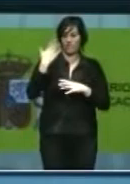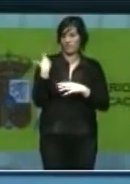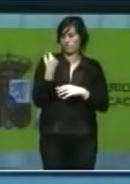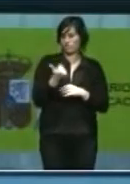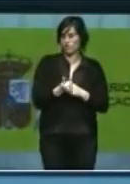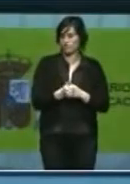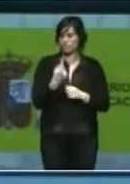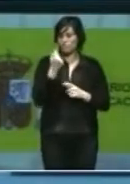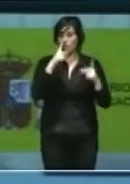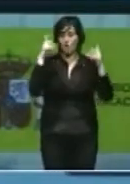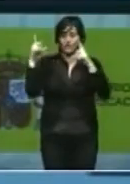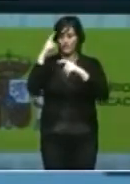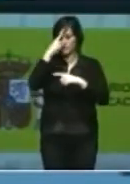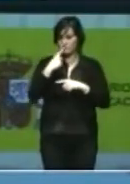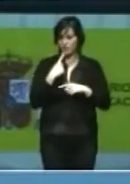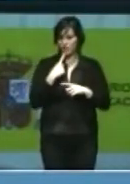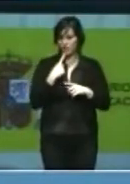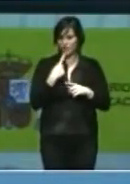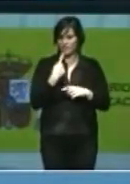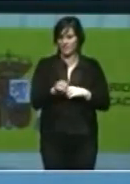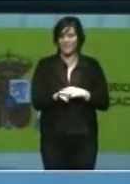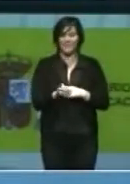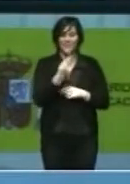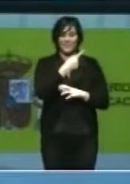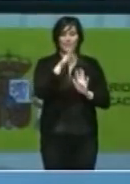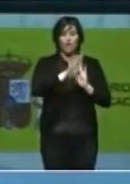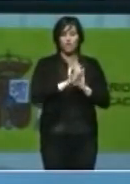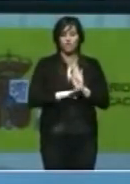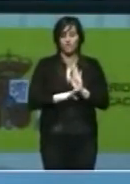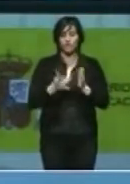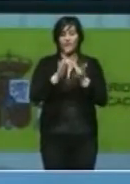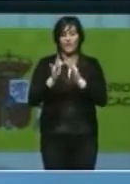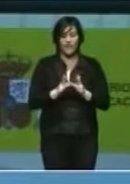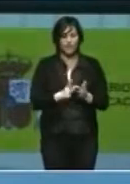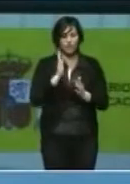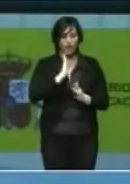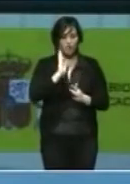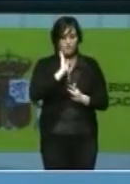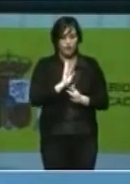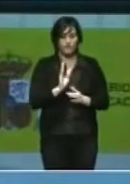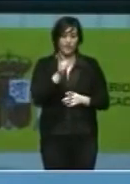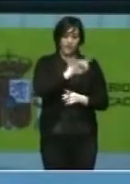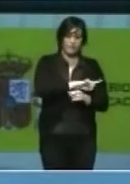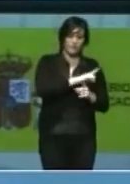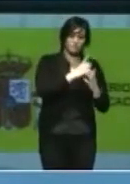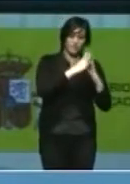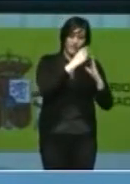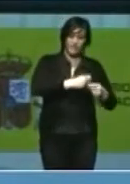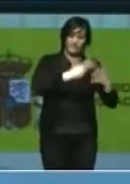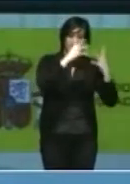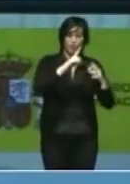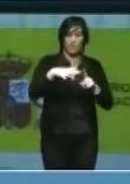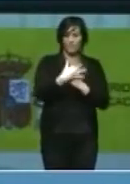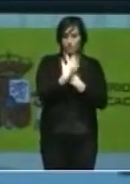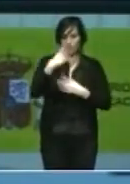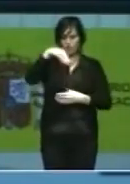estas imágenes que establecen pues, esa condición de relación amable entre el propio edificio y el entorno en el que se